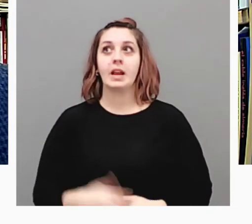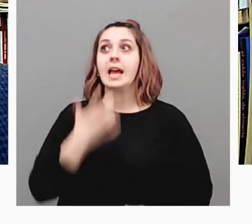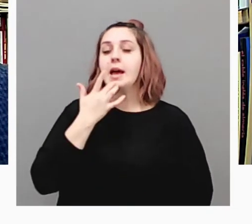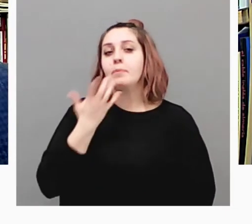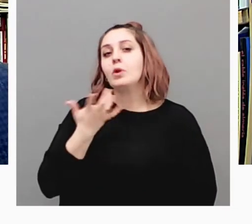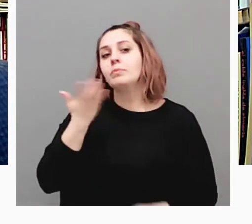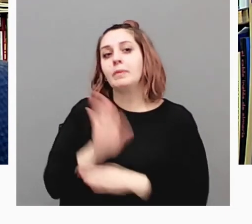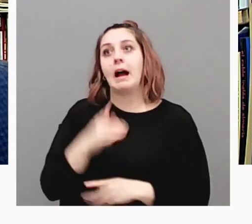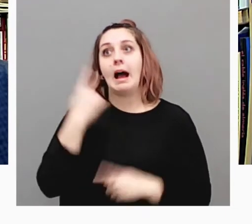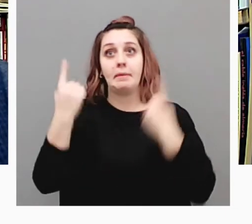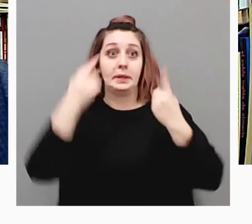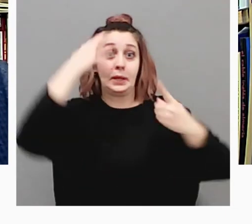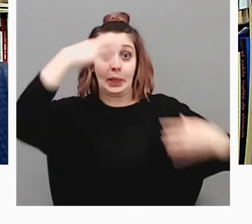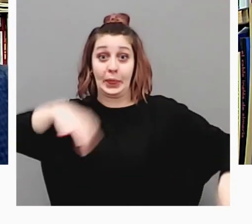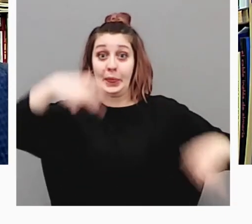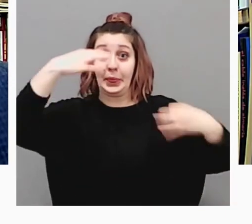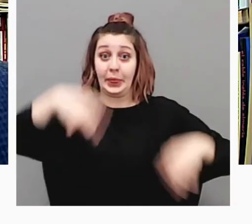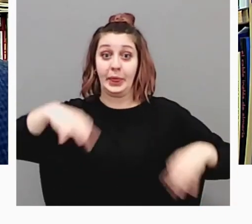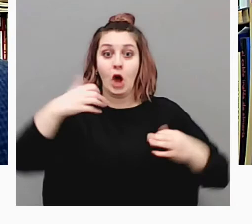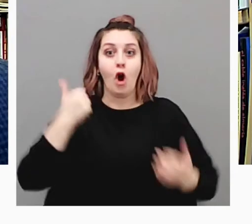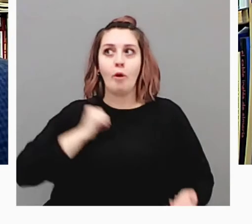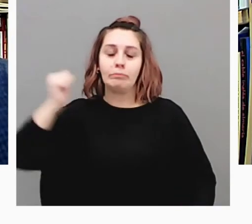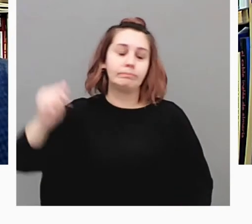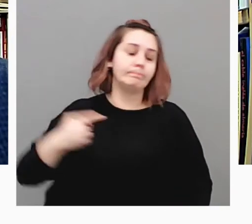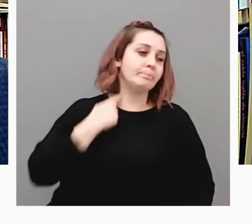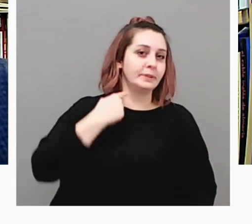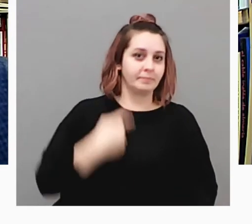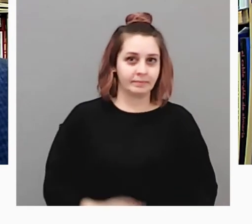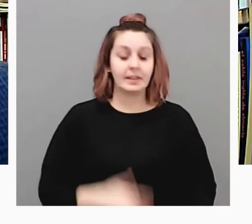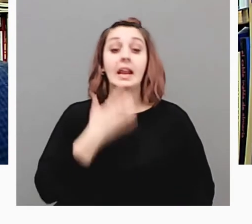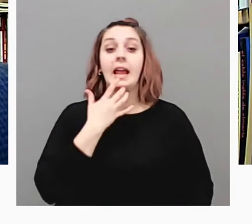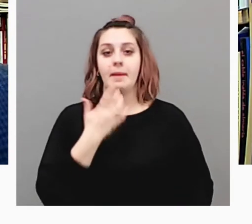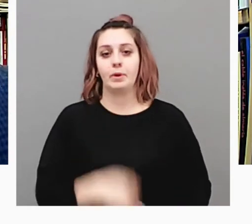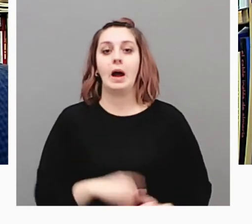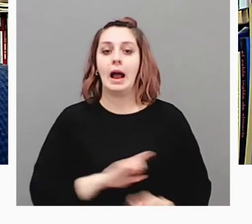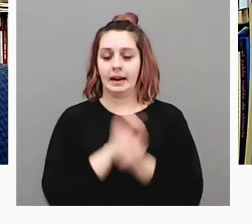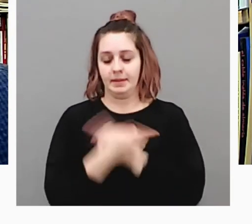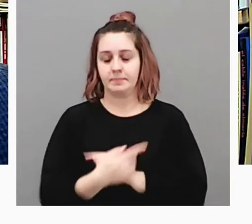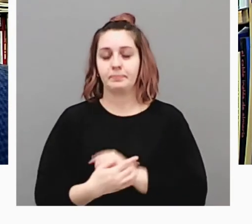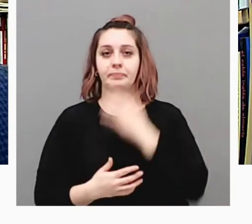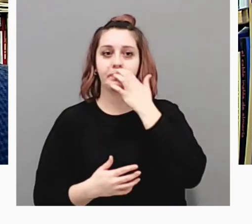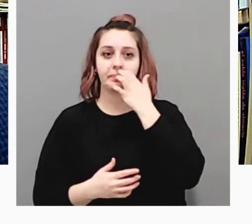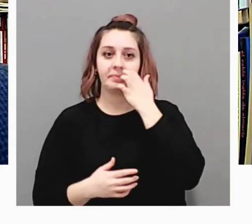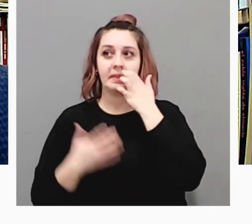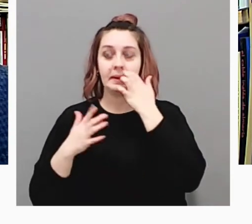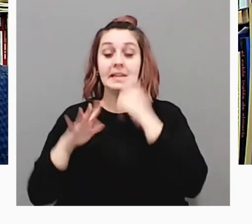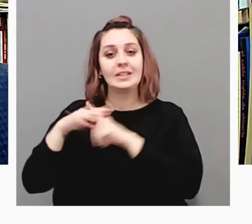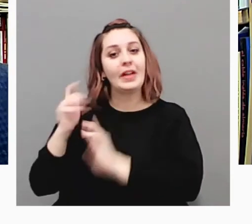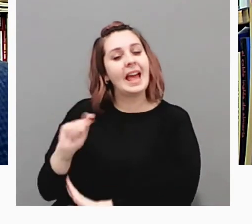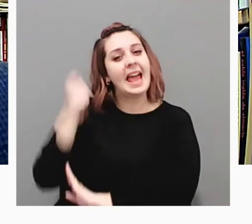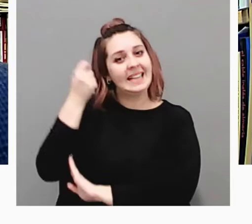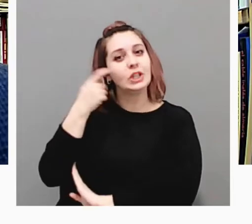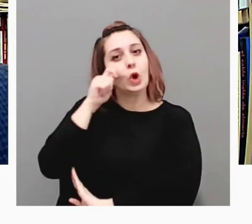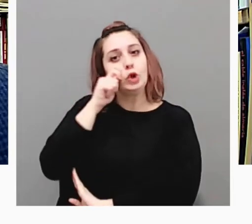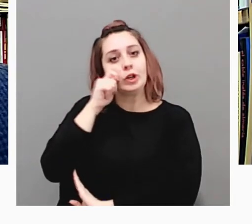nos escapan, digamos, esas oportunidades. Voy a poner el ejemplo contrario, un caso de éxito turístico,